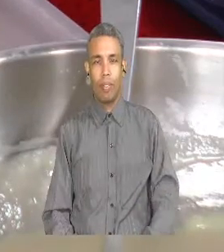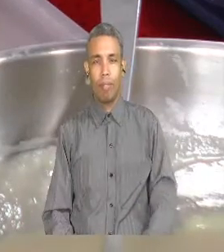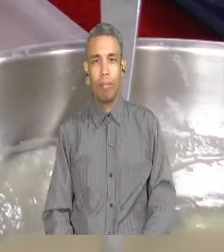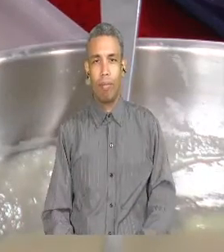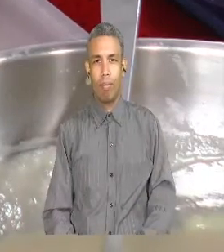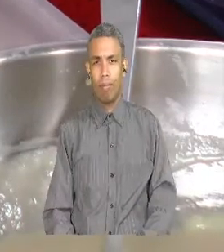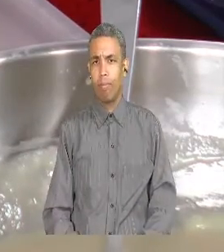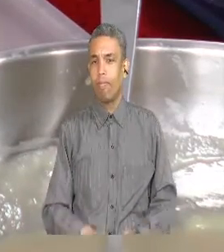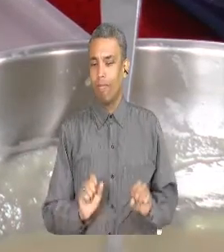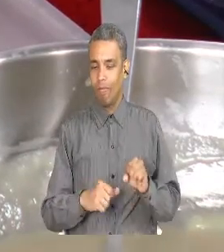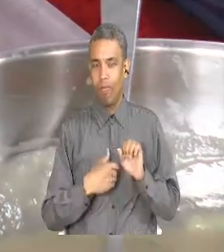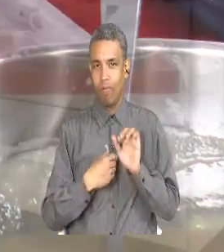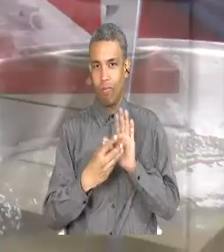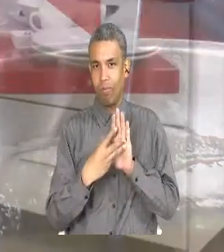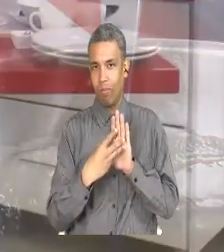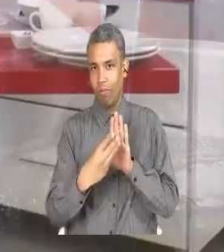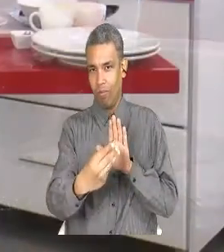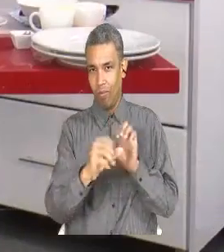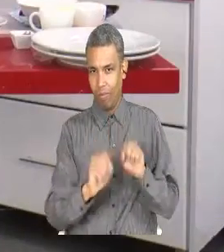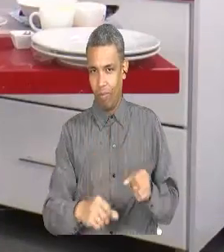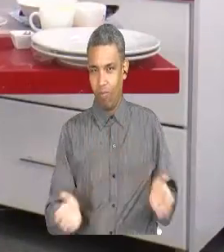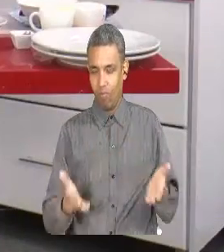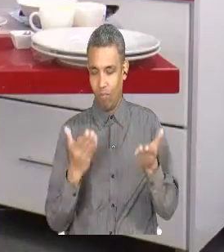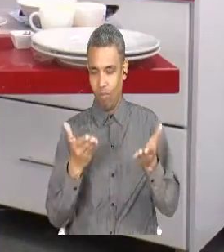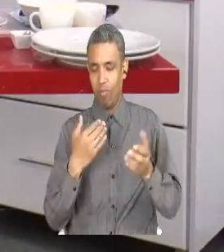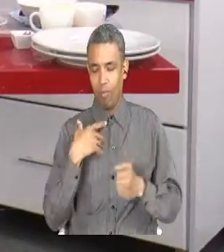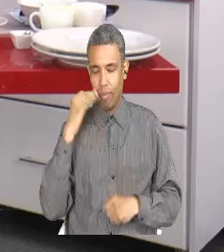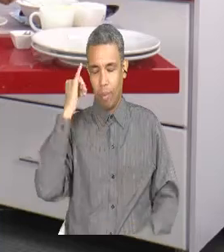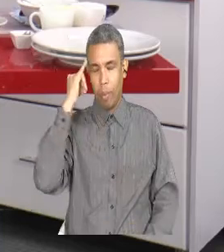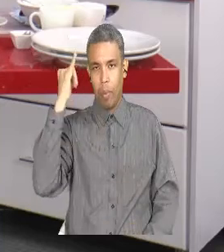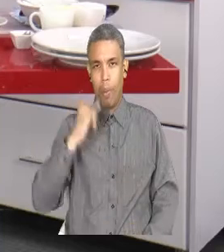casa, como quieran montar la preparación.